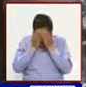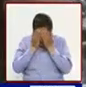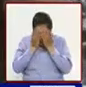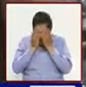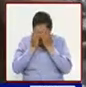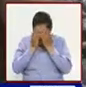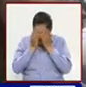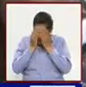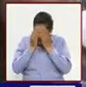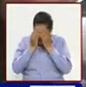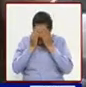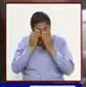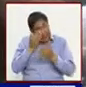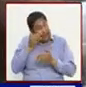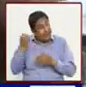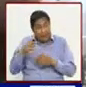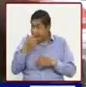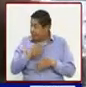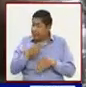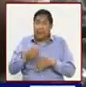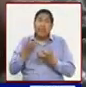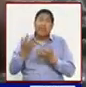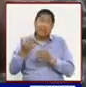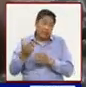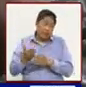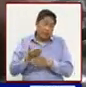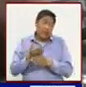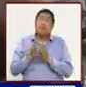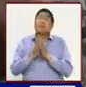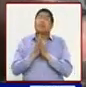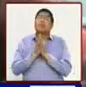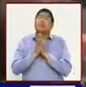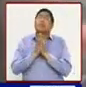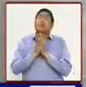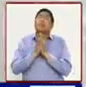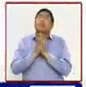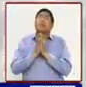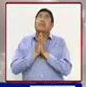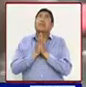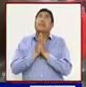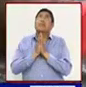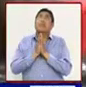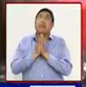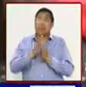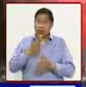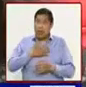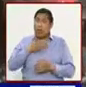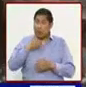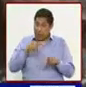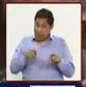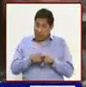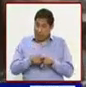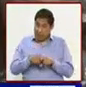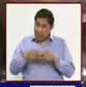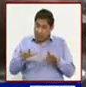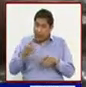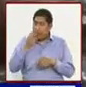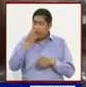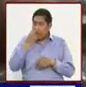pueda evolucionar de la mejor forma posible, ¿no? Estoy rezando yo. A mi hermana, bueno, ya le han puesto el